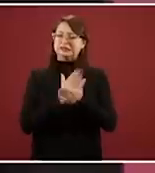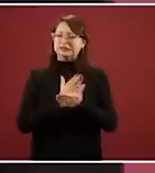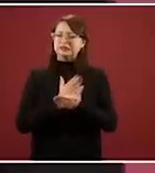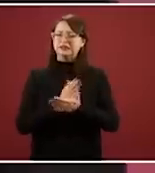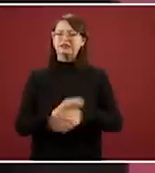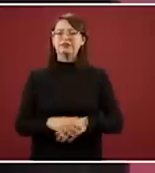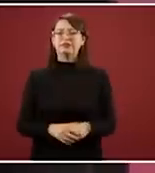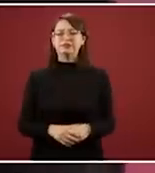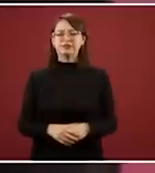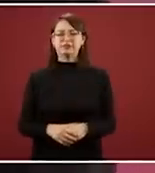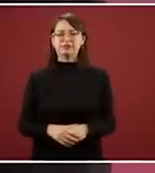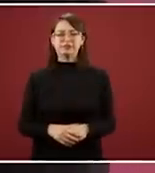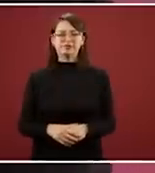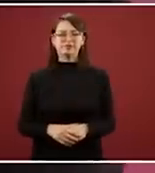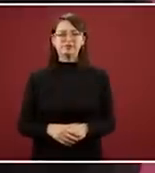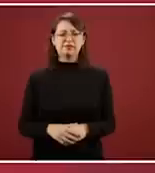que se